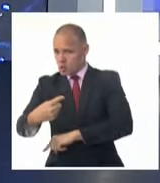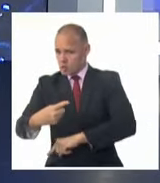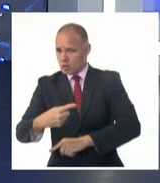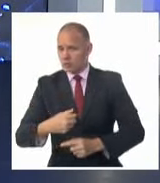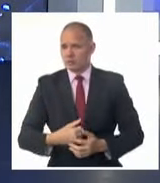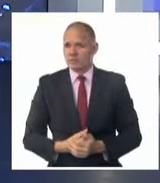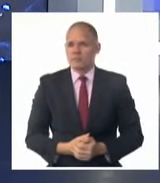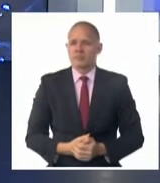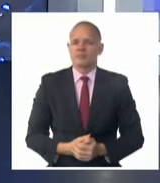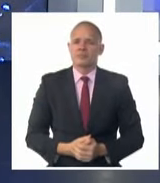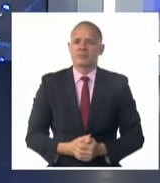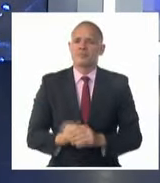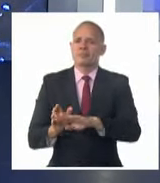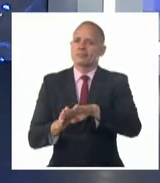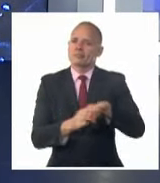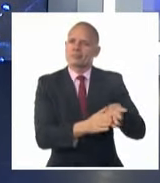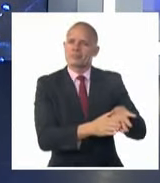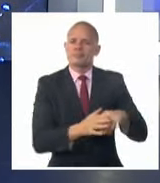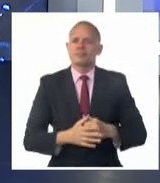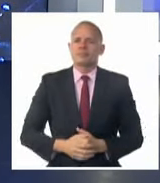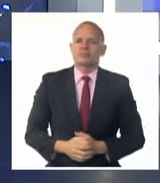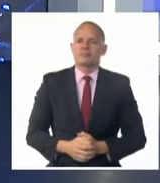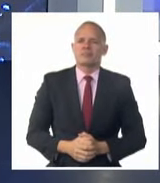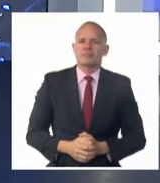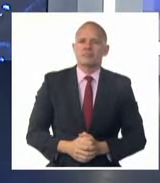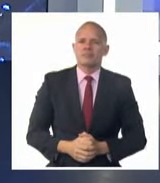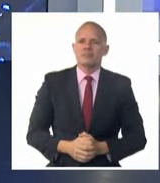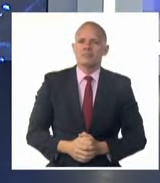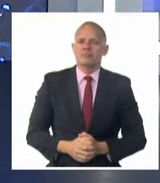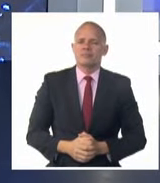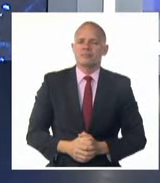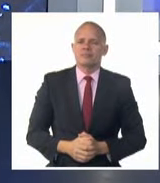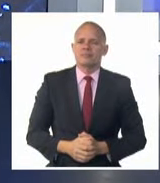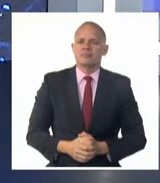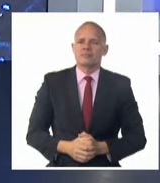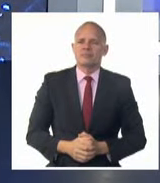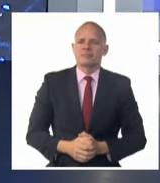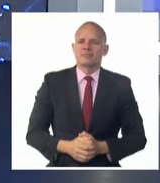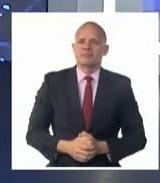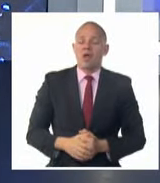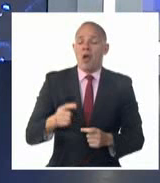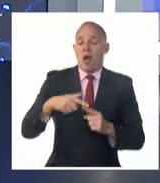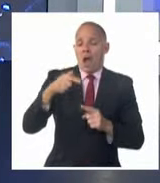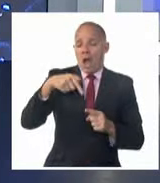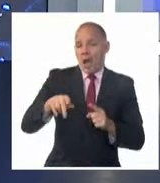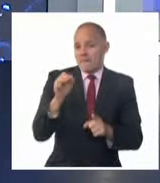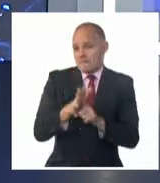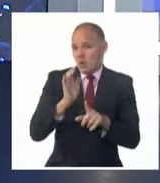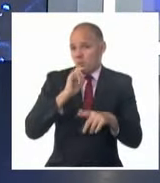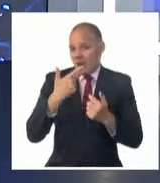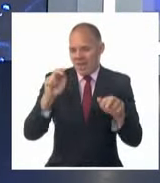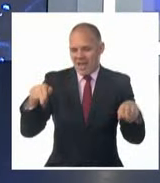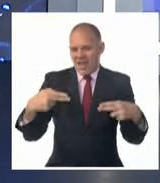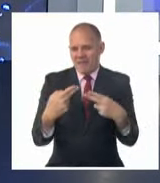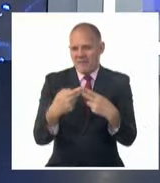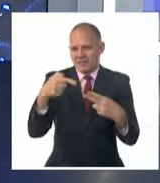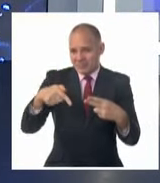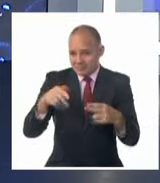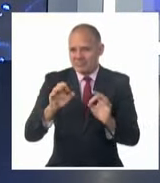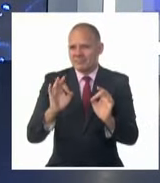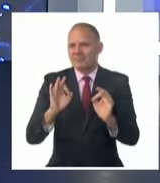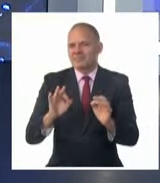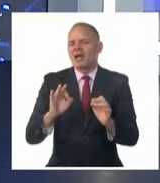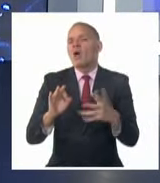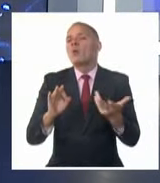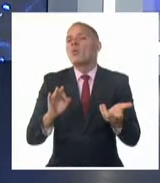Y arrancó sus sesiones el Foro Económico Mundial de Davos, llamado así por la localidad donde se celebra. Más de 5.000 miembros del ejército suizo